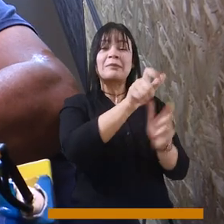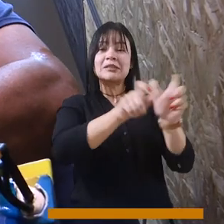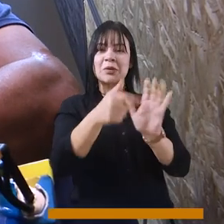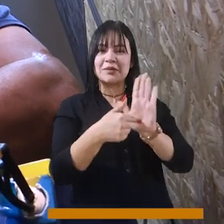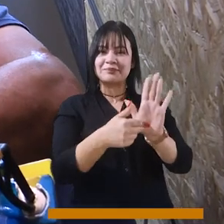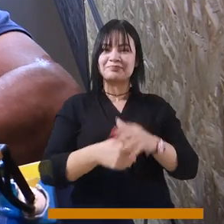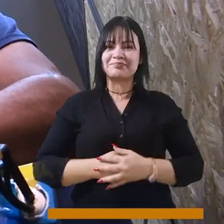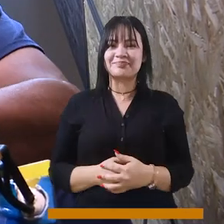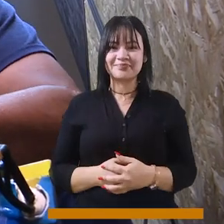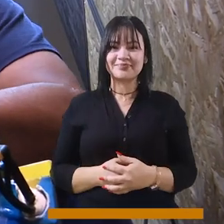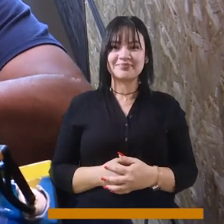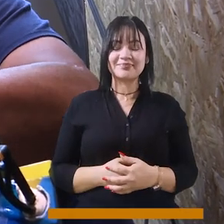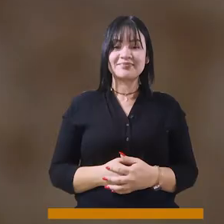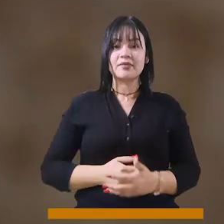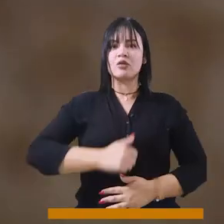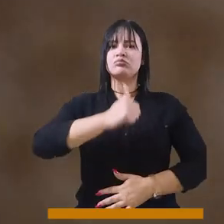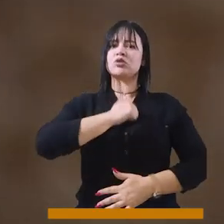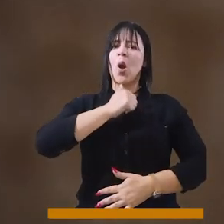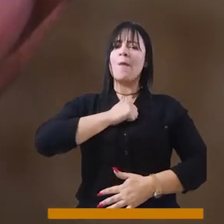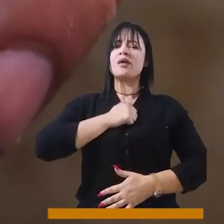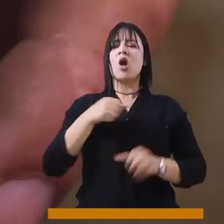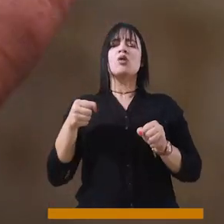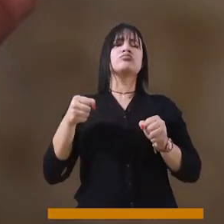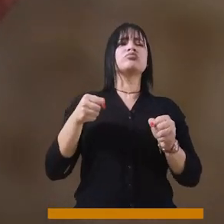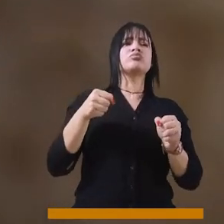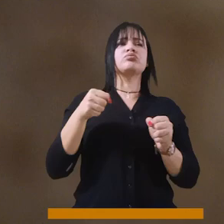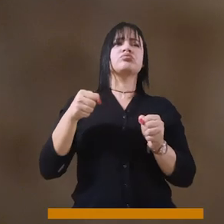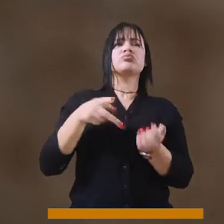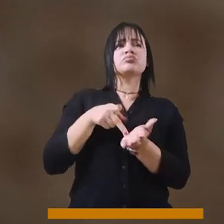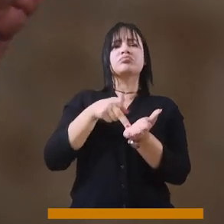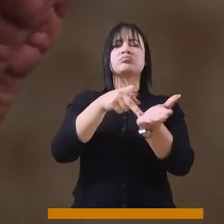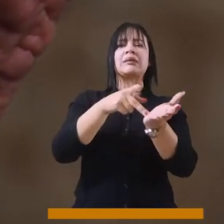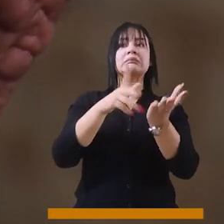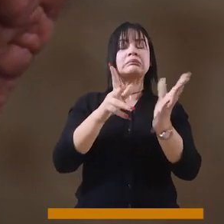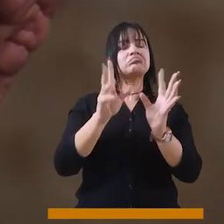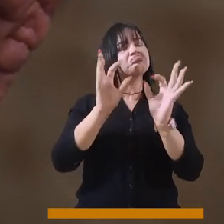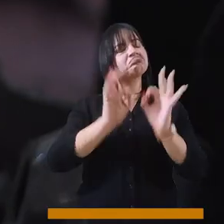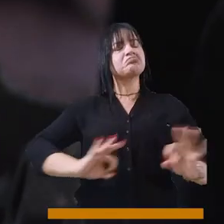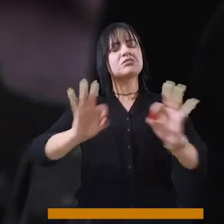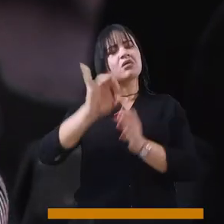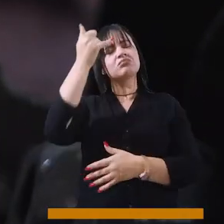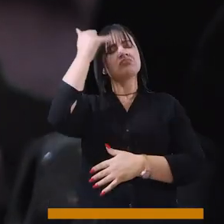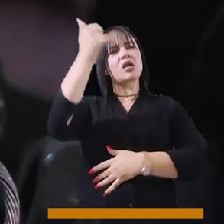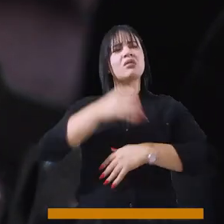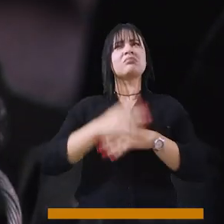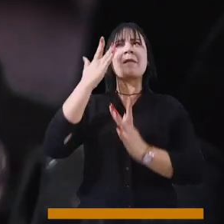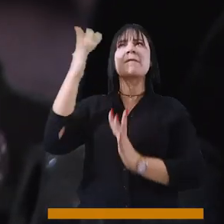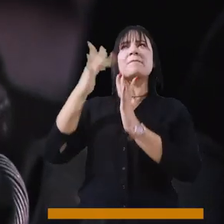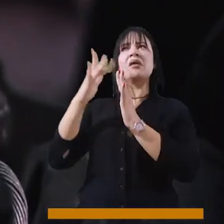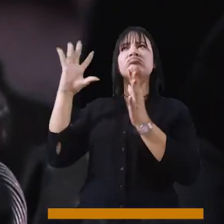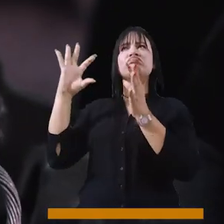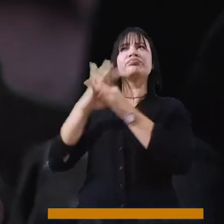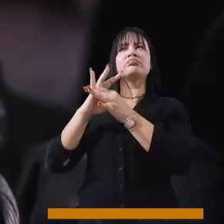micromovilidad personal eh es una de las líneas de la movilidad sostenible y nos enfocamos en